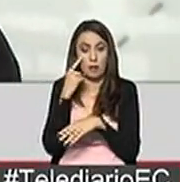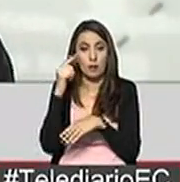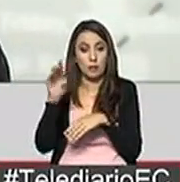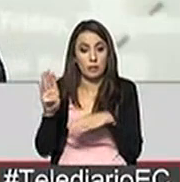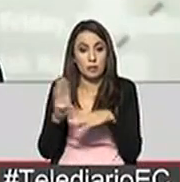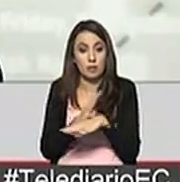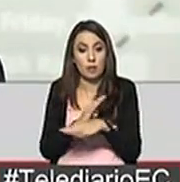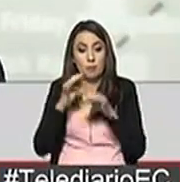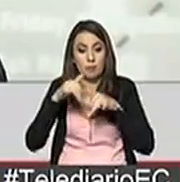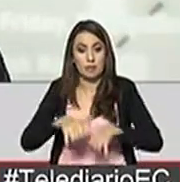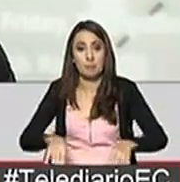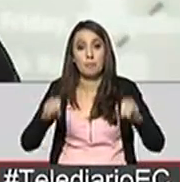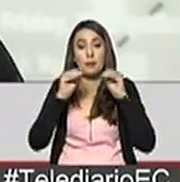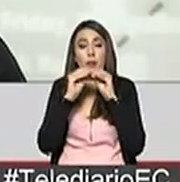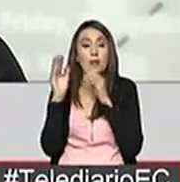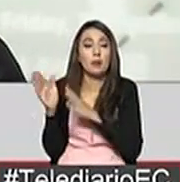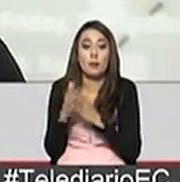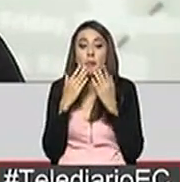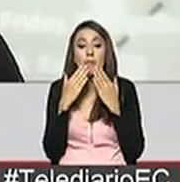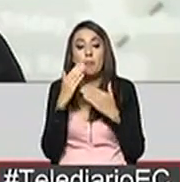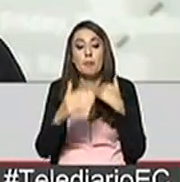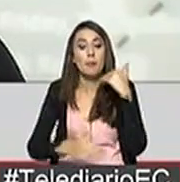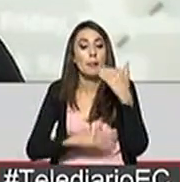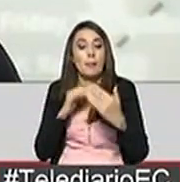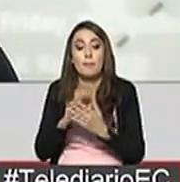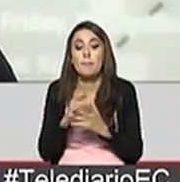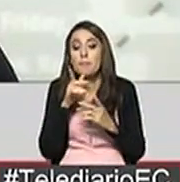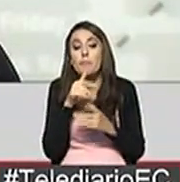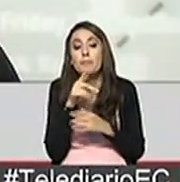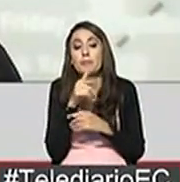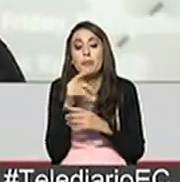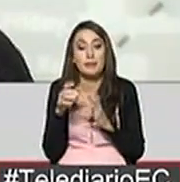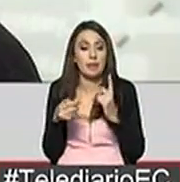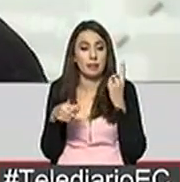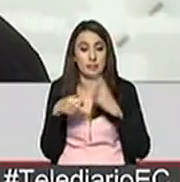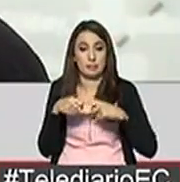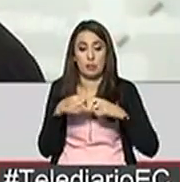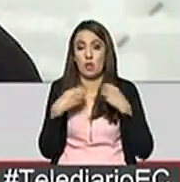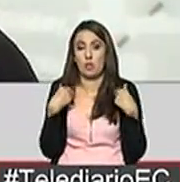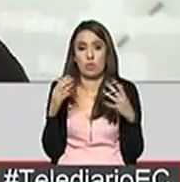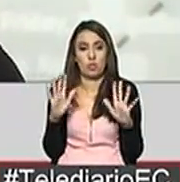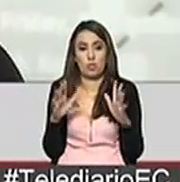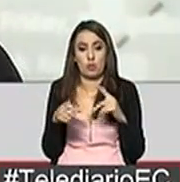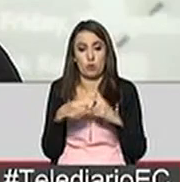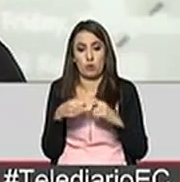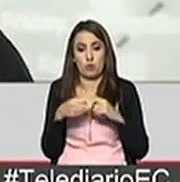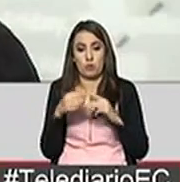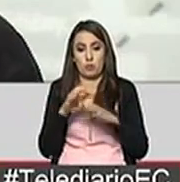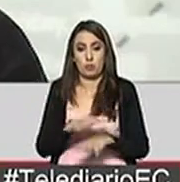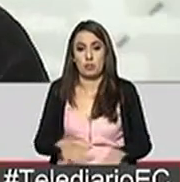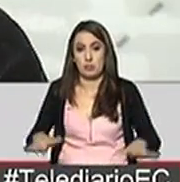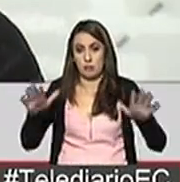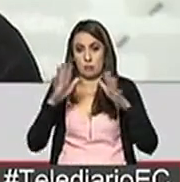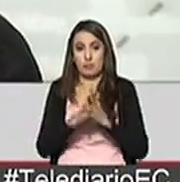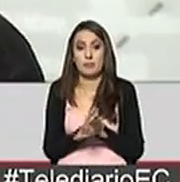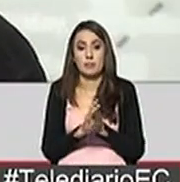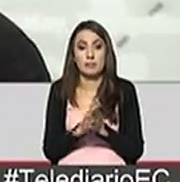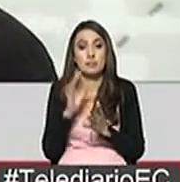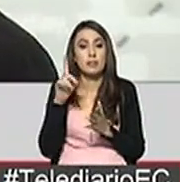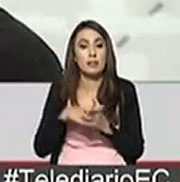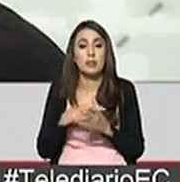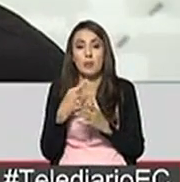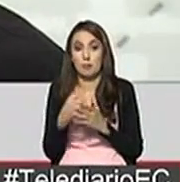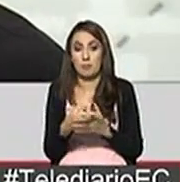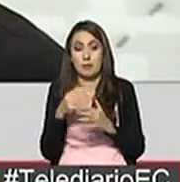un tema de ampliación de mi planta y pregunté por los créditos, la información me dijeron que no daban créditos a cerveza artesanal. Entonces,